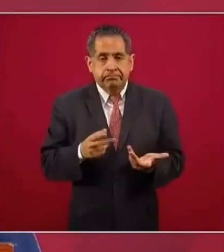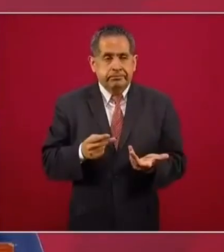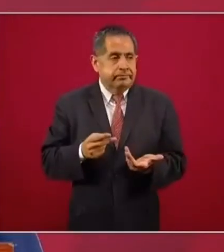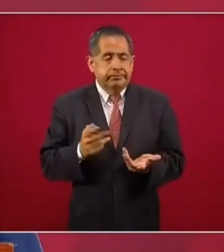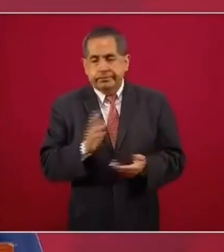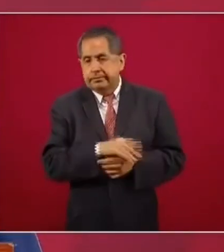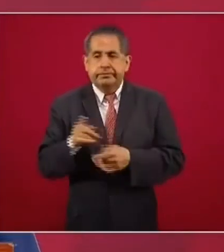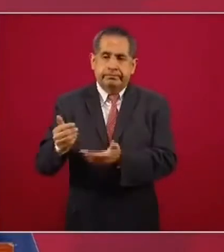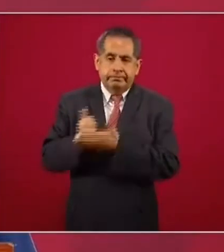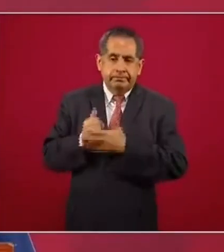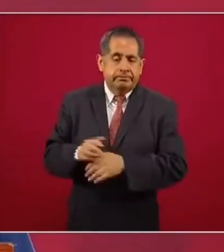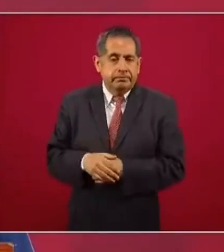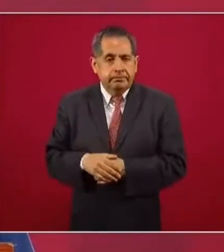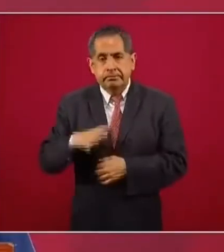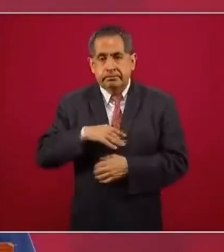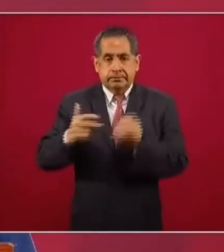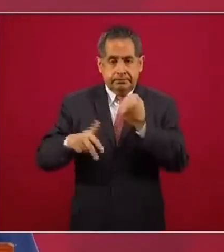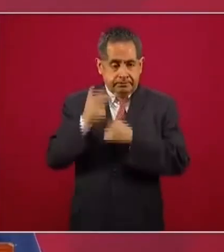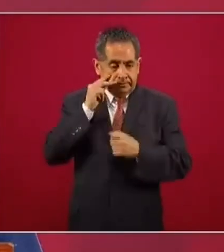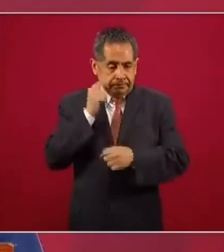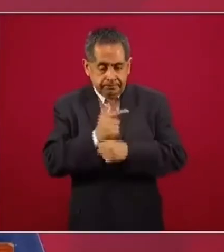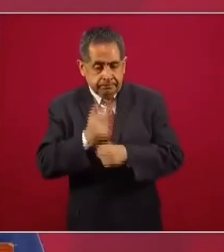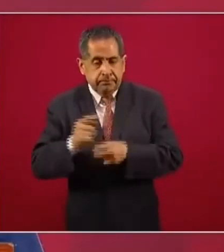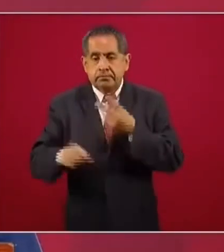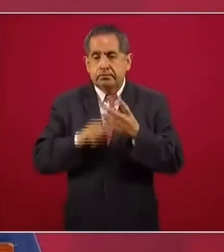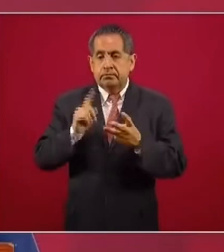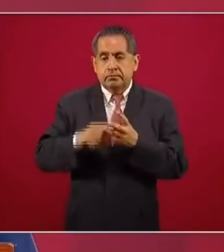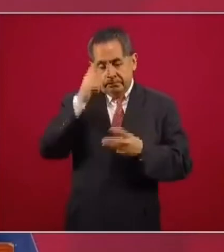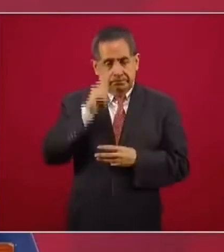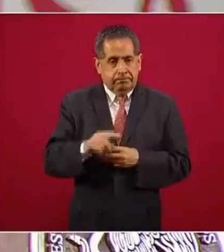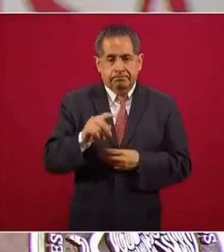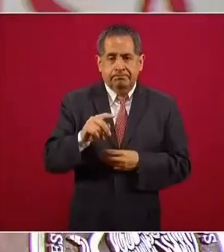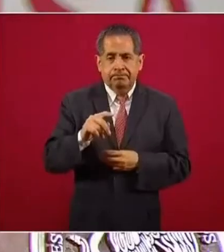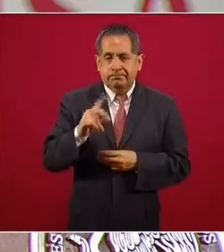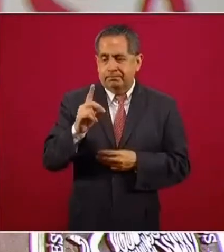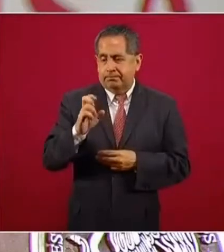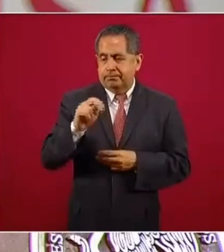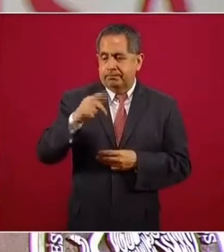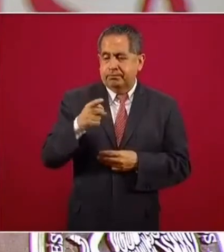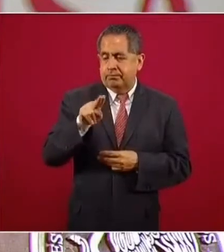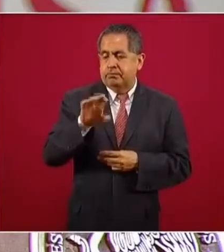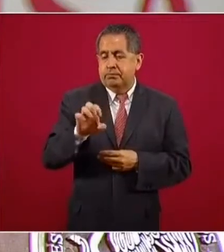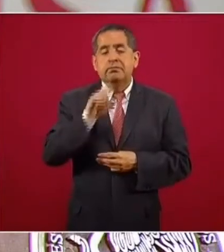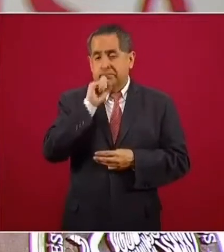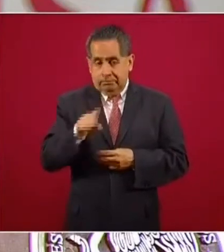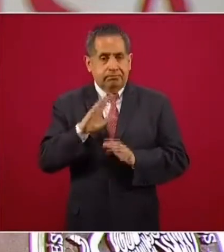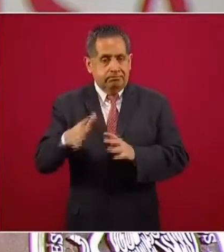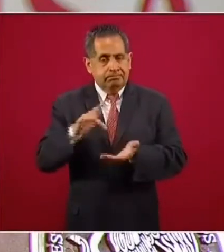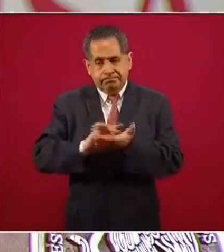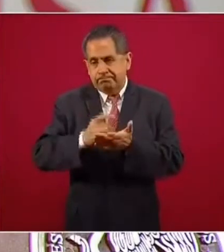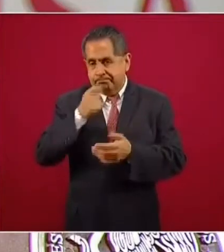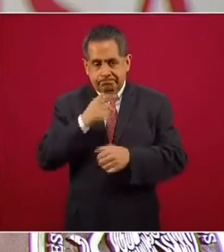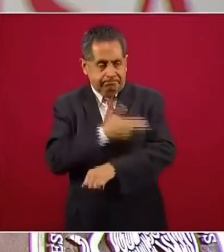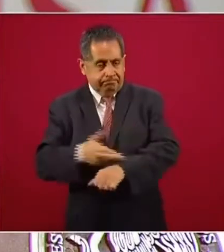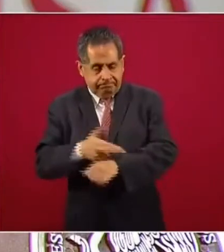negocio. Hay también test de diagnósticos, insumos para el control vectorial. El dengue, que es un problema tan importante,